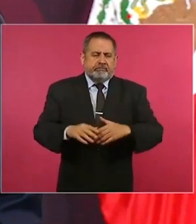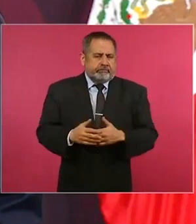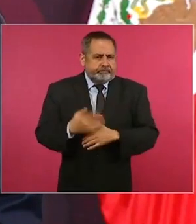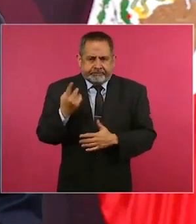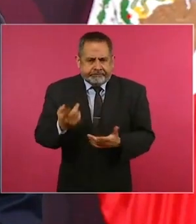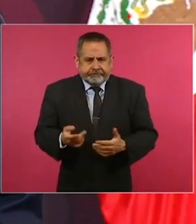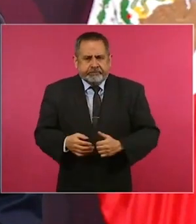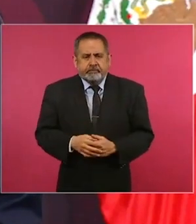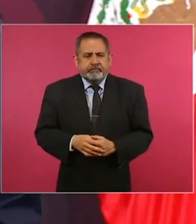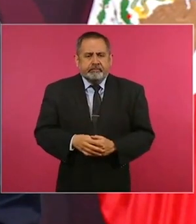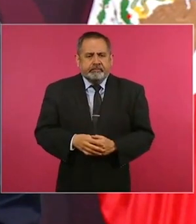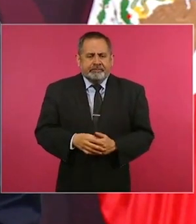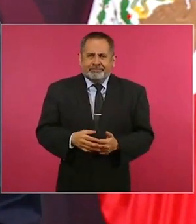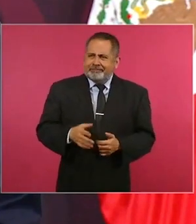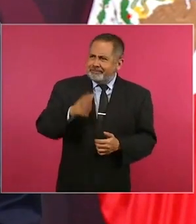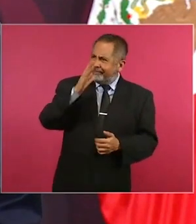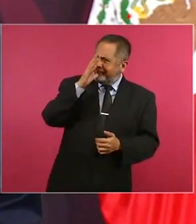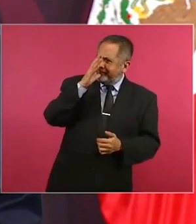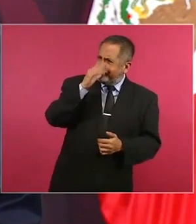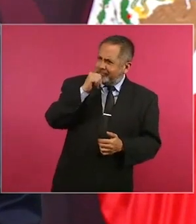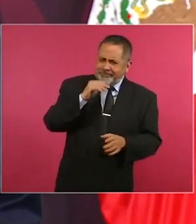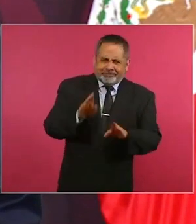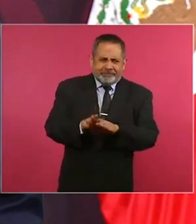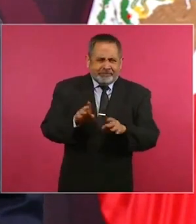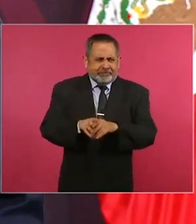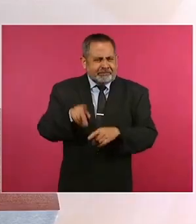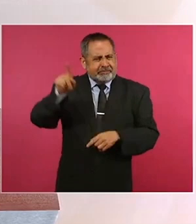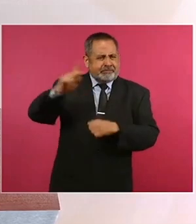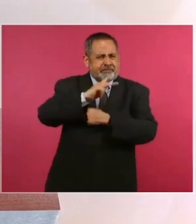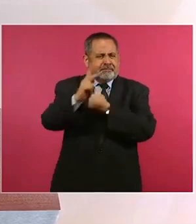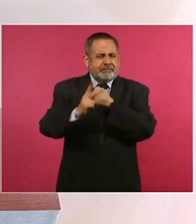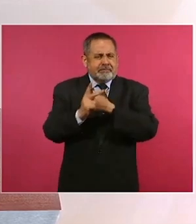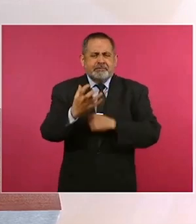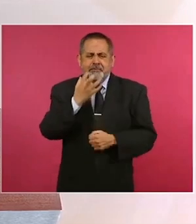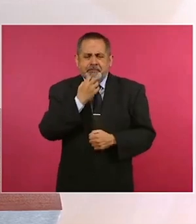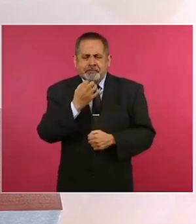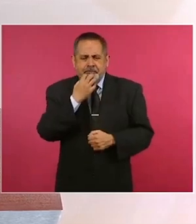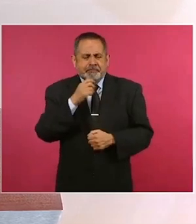porque no es posible que Israel